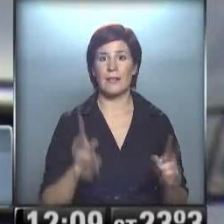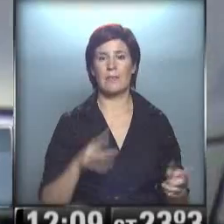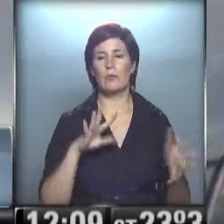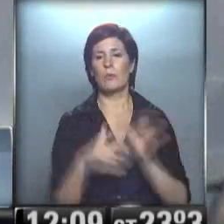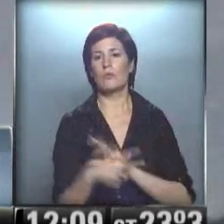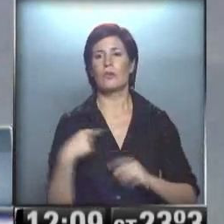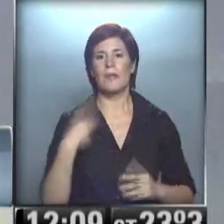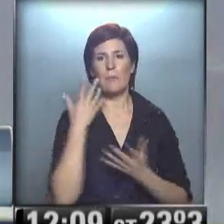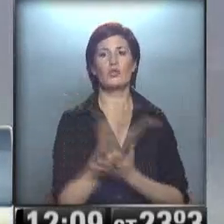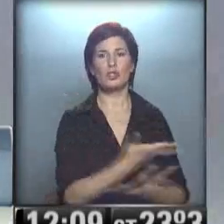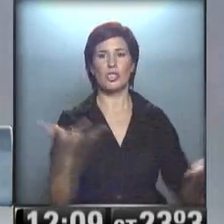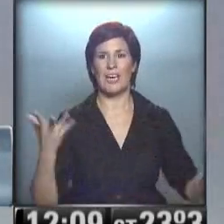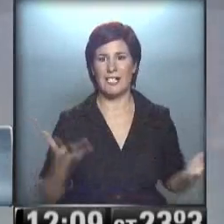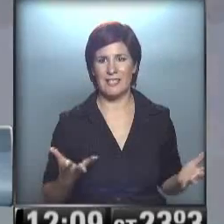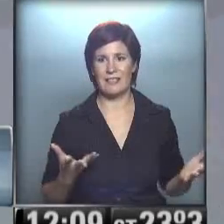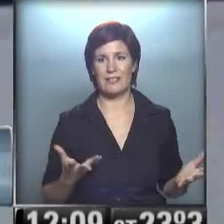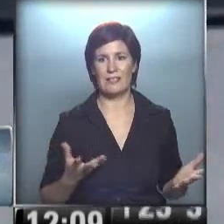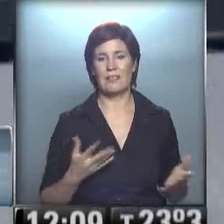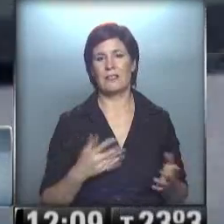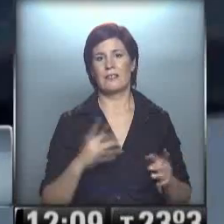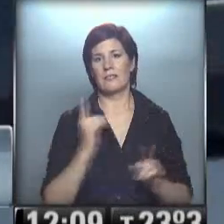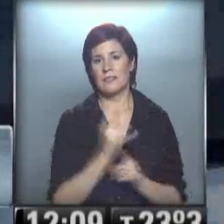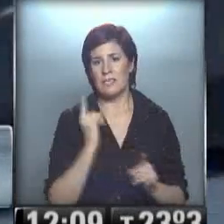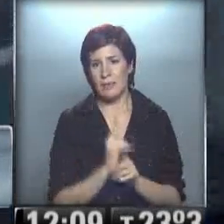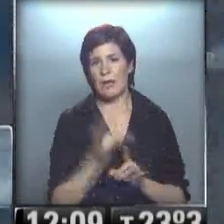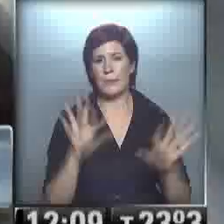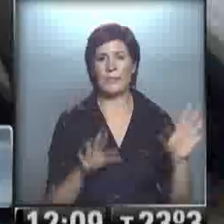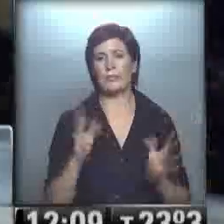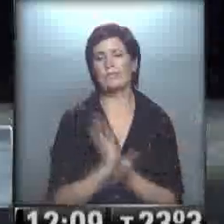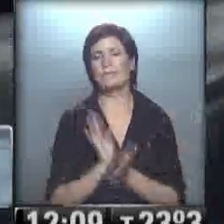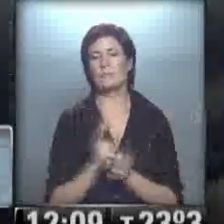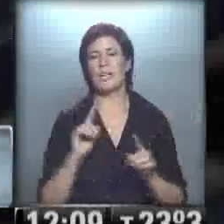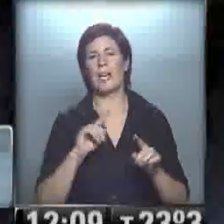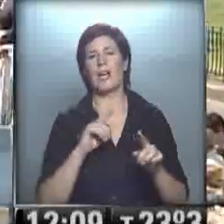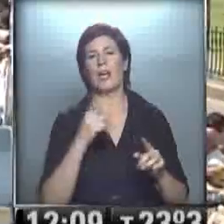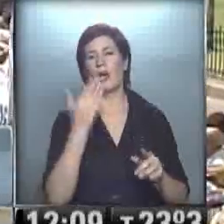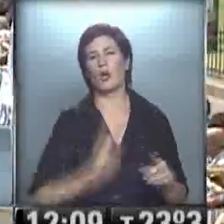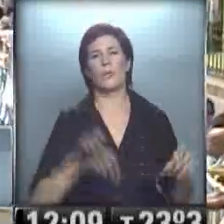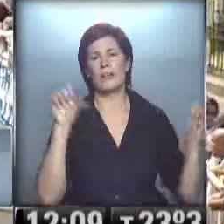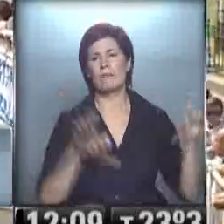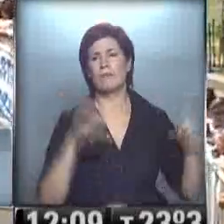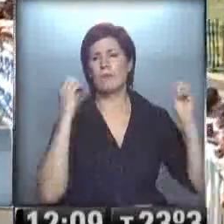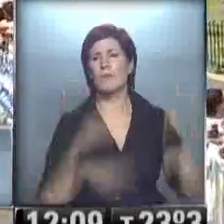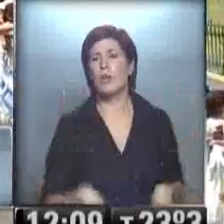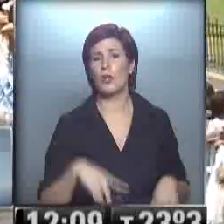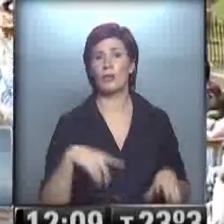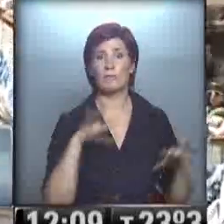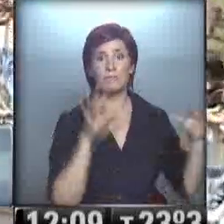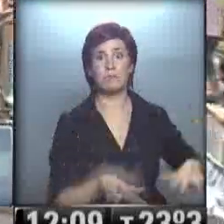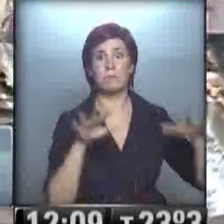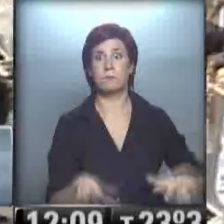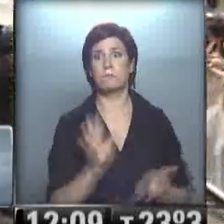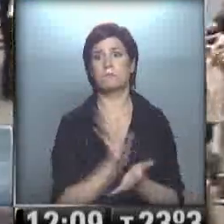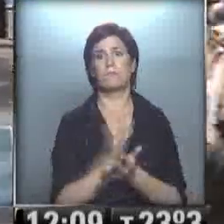de expresar, cuando se trató de presentar una imagen debilitada del gobierno, la movilización masiva fue